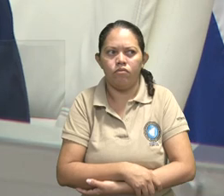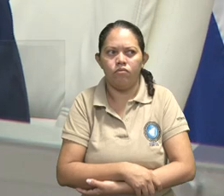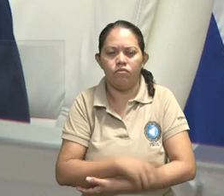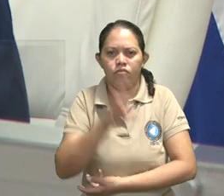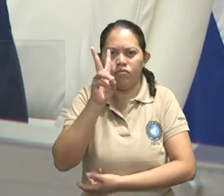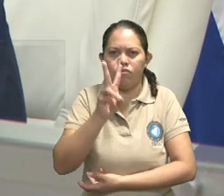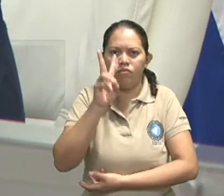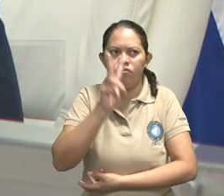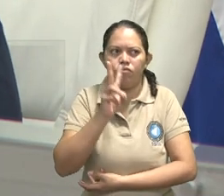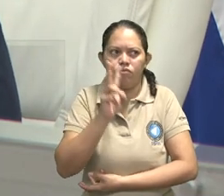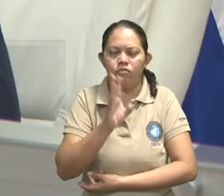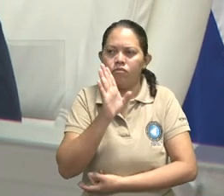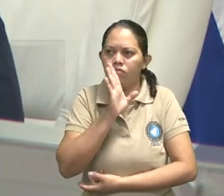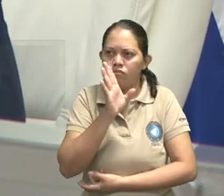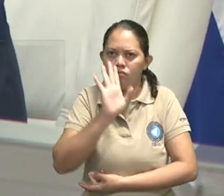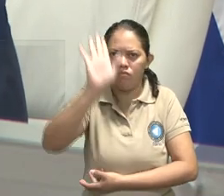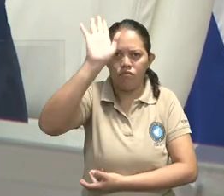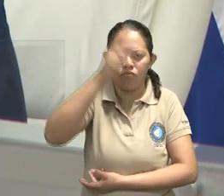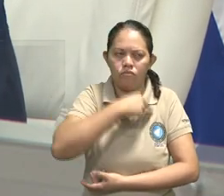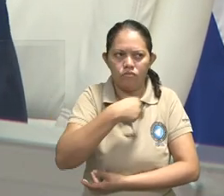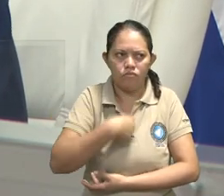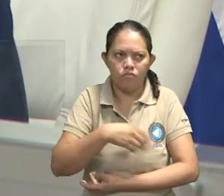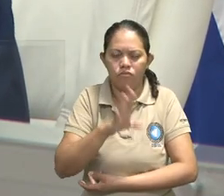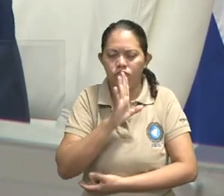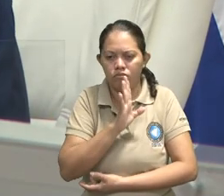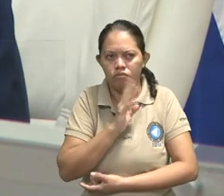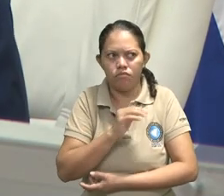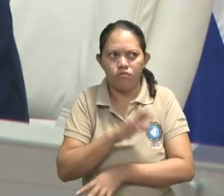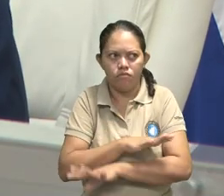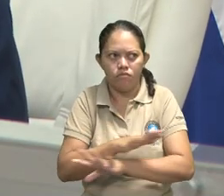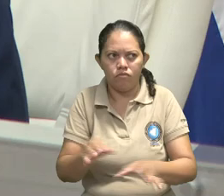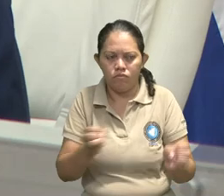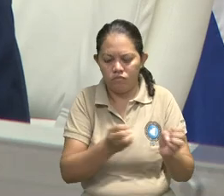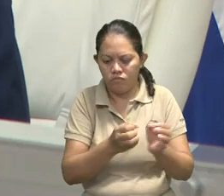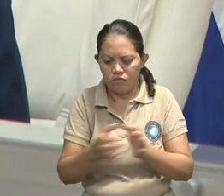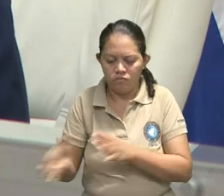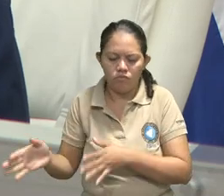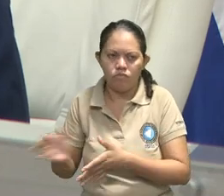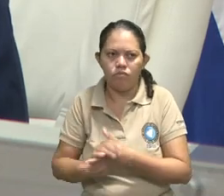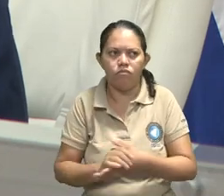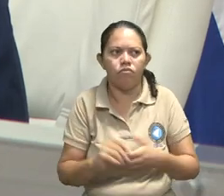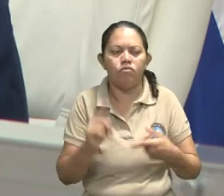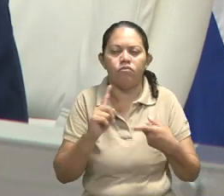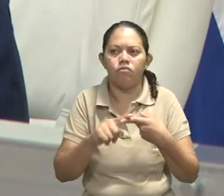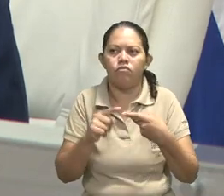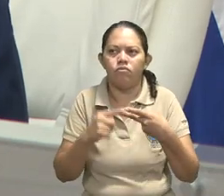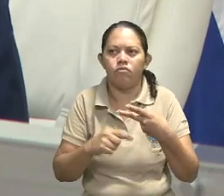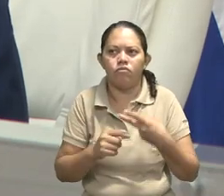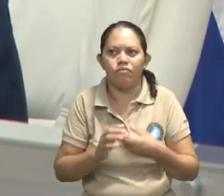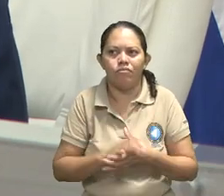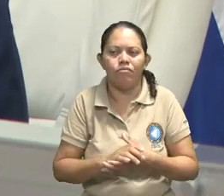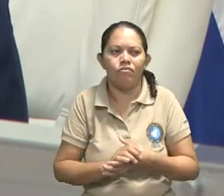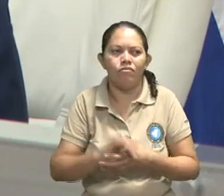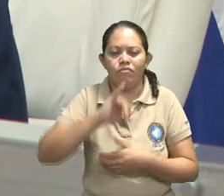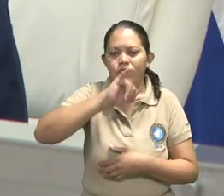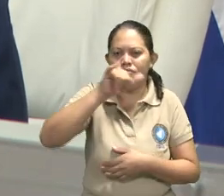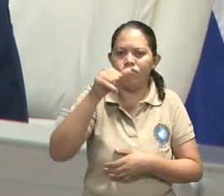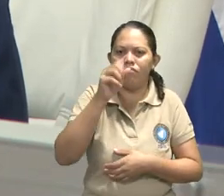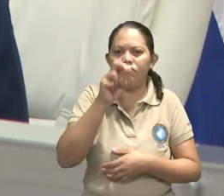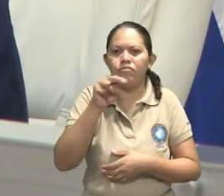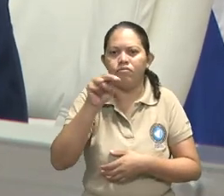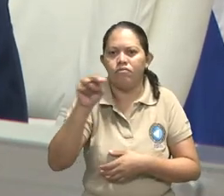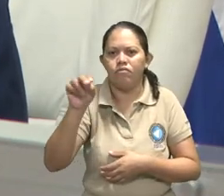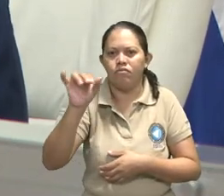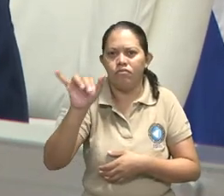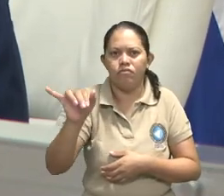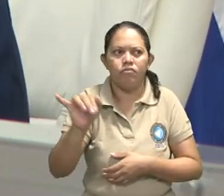Tenemos dos solicitudes de la palabra. Cerramos el orden con la compañera Jenny. Tiene la palabra